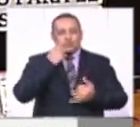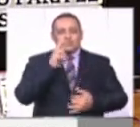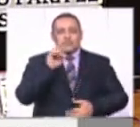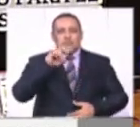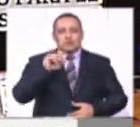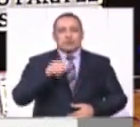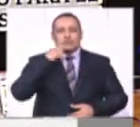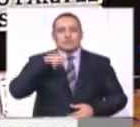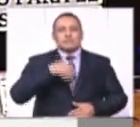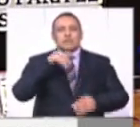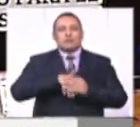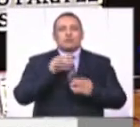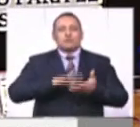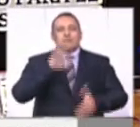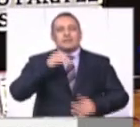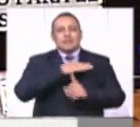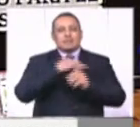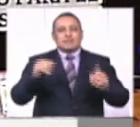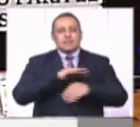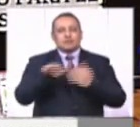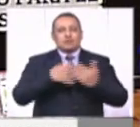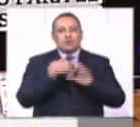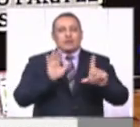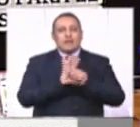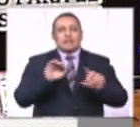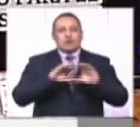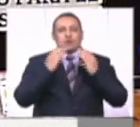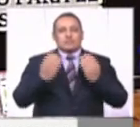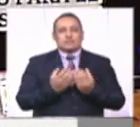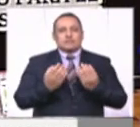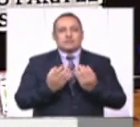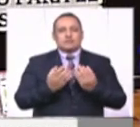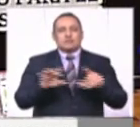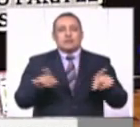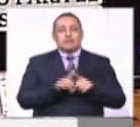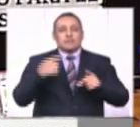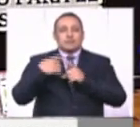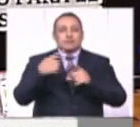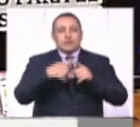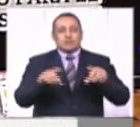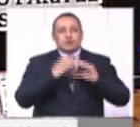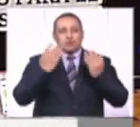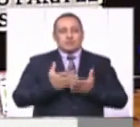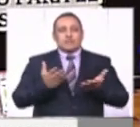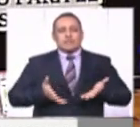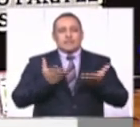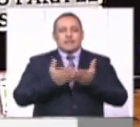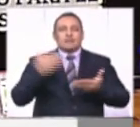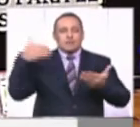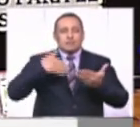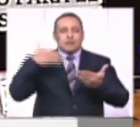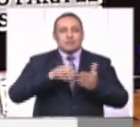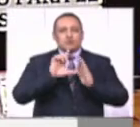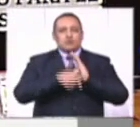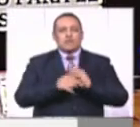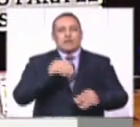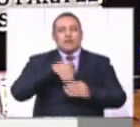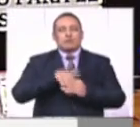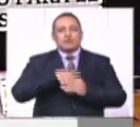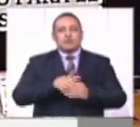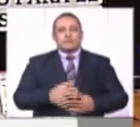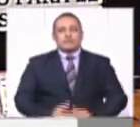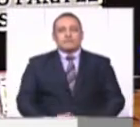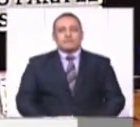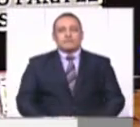requiere el voto de más de la mitad del número cong los congresistas se servirán marcar su asistencia para proceder